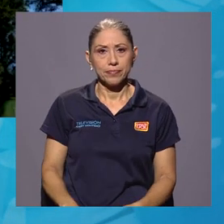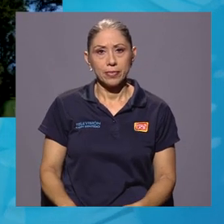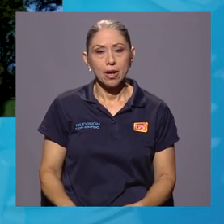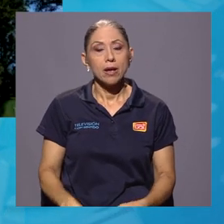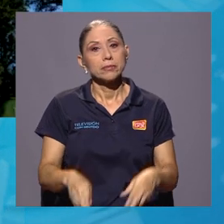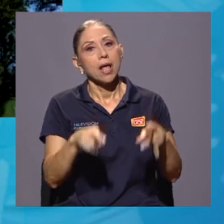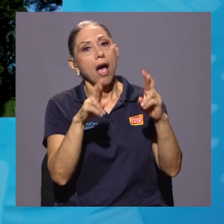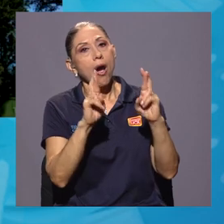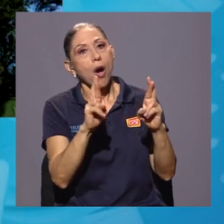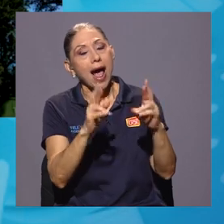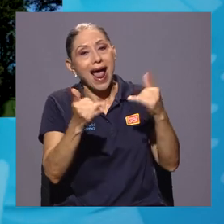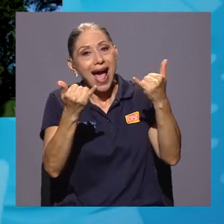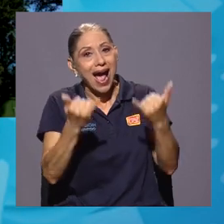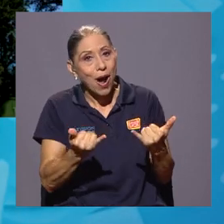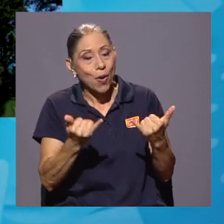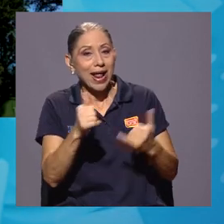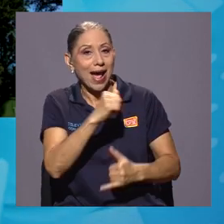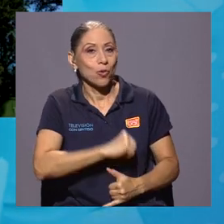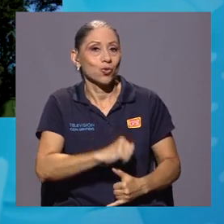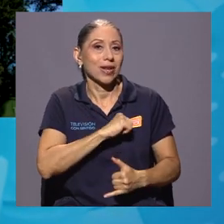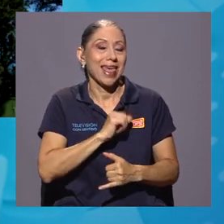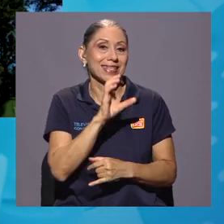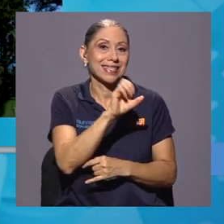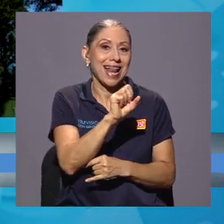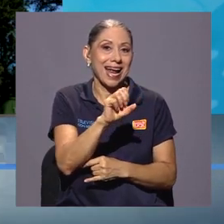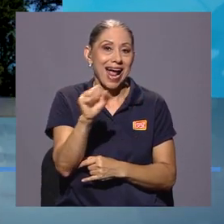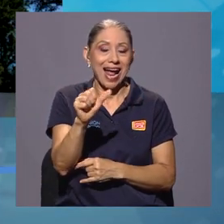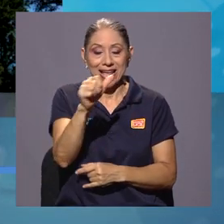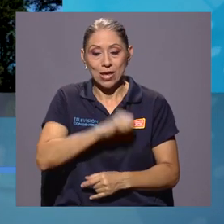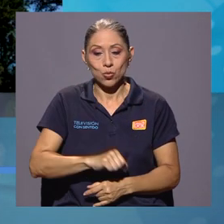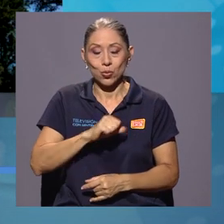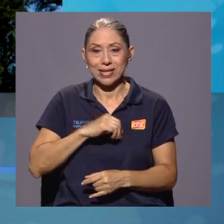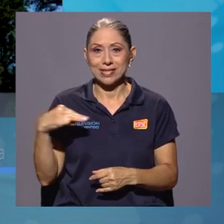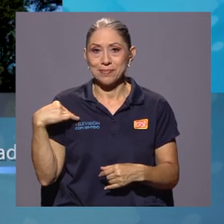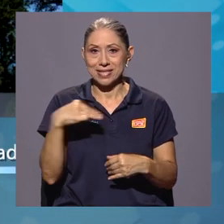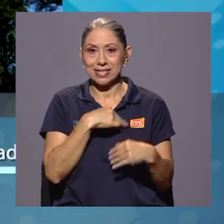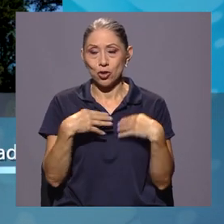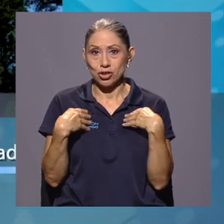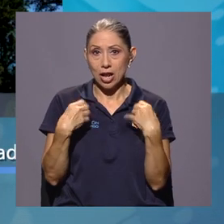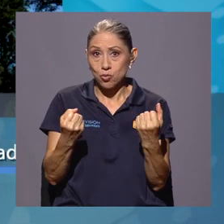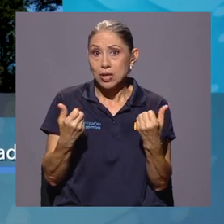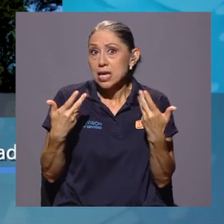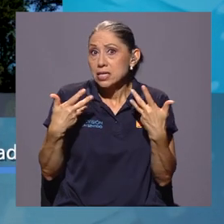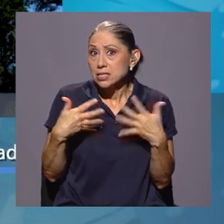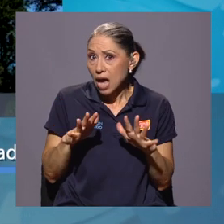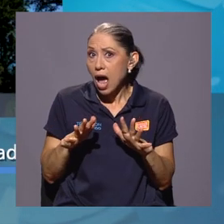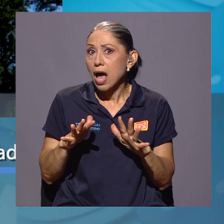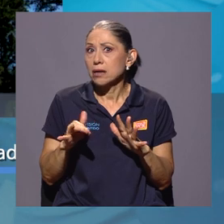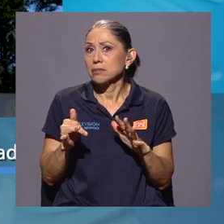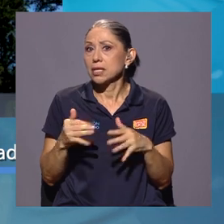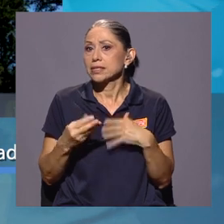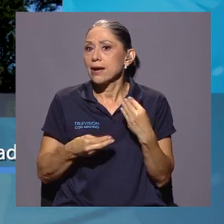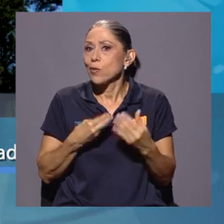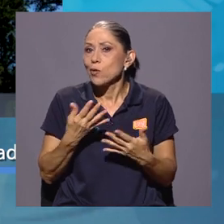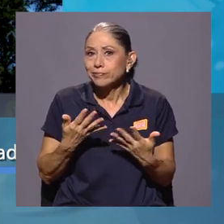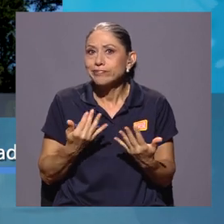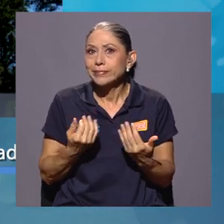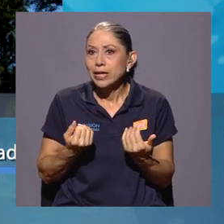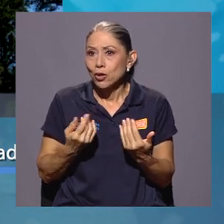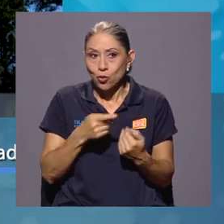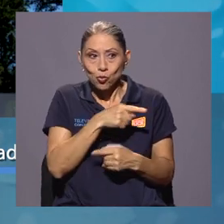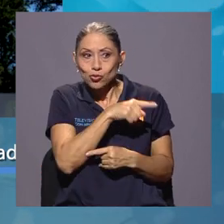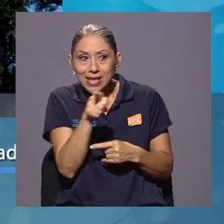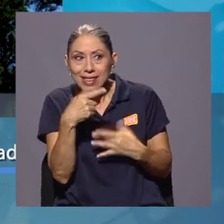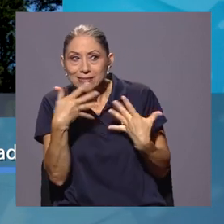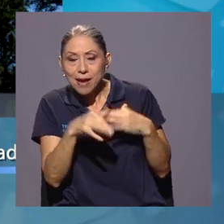ojalá que ahora que las autoridades de la Caja y del Ministerio de Salud están metiendo un poquito la mano, como dice uno, en vista de